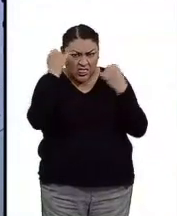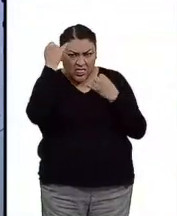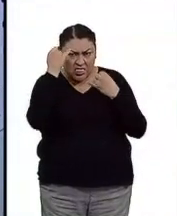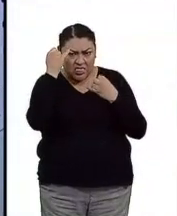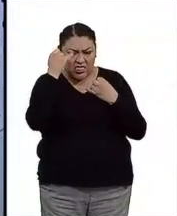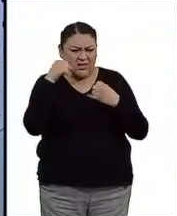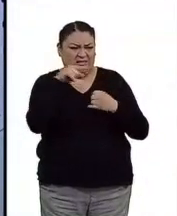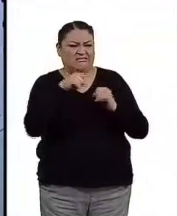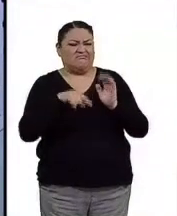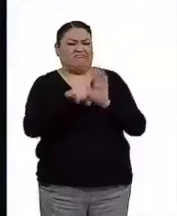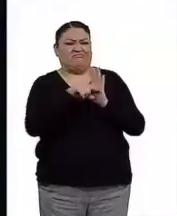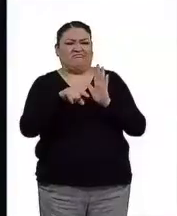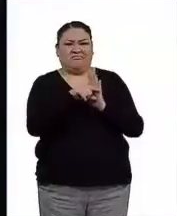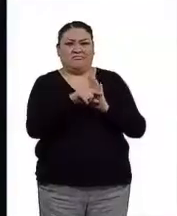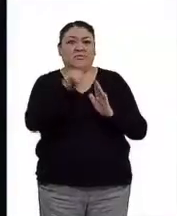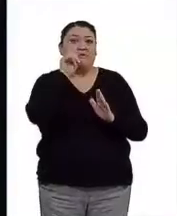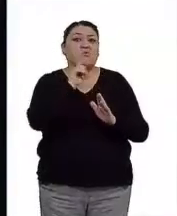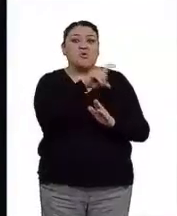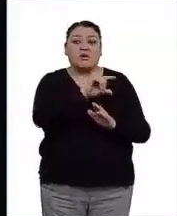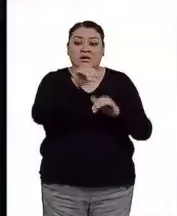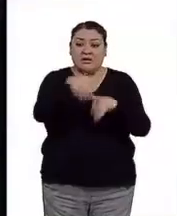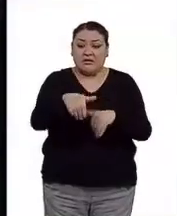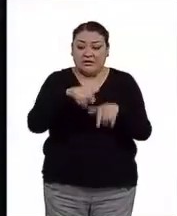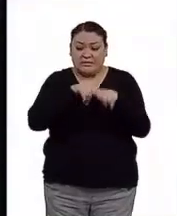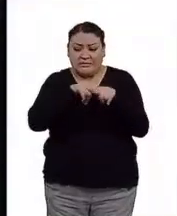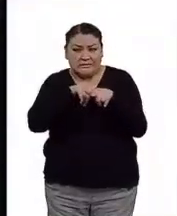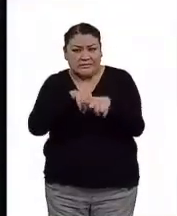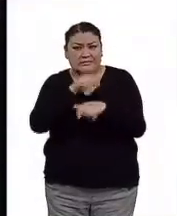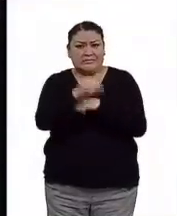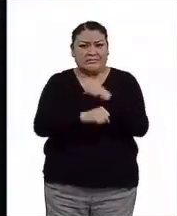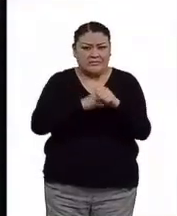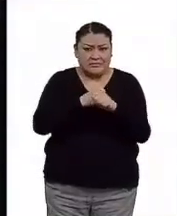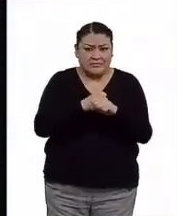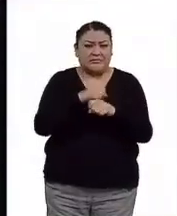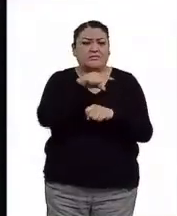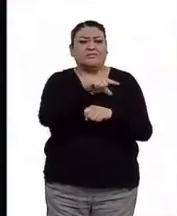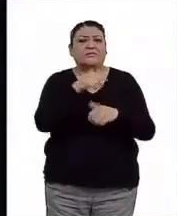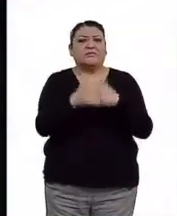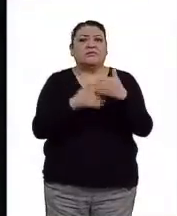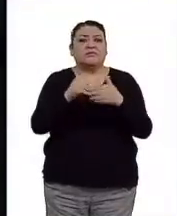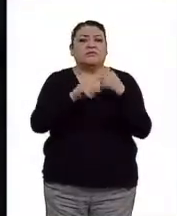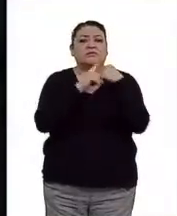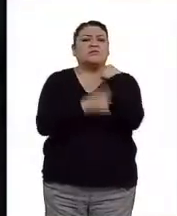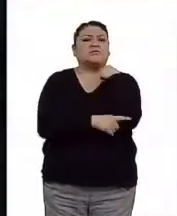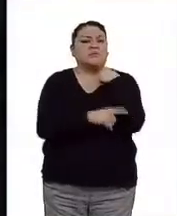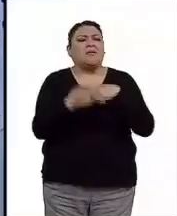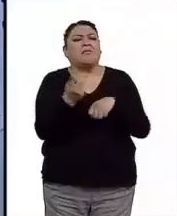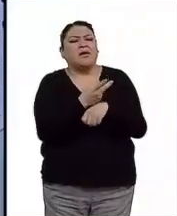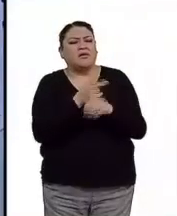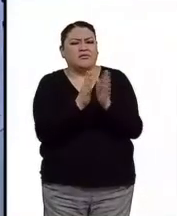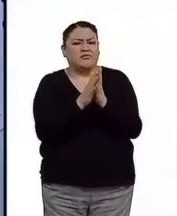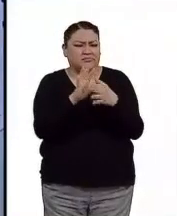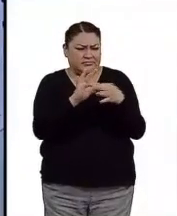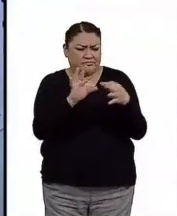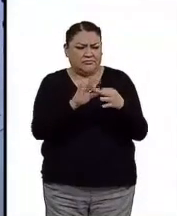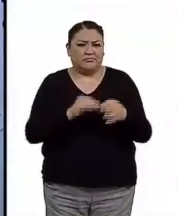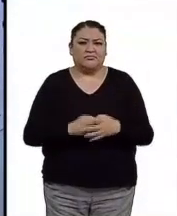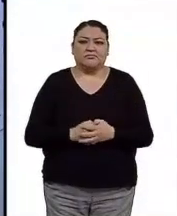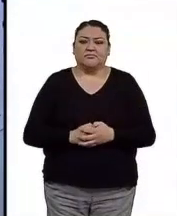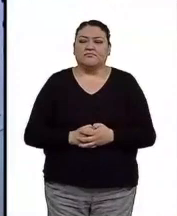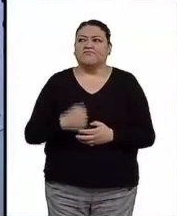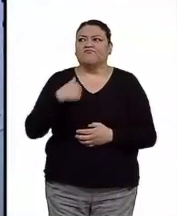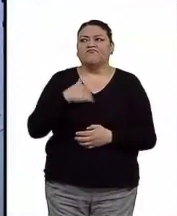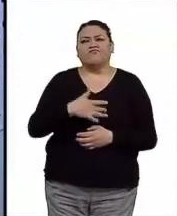permanencia y el acceso de las mujeres al empleo, sobre todo ligado con la maternidad? Ok, pues mira, yo creo que son,